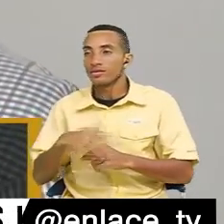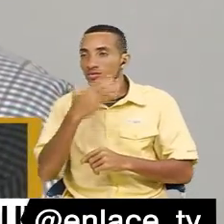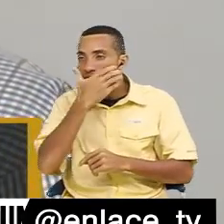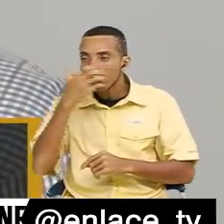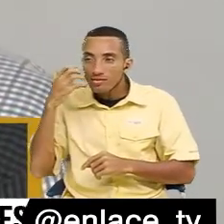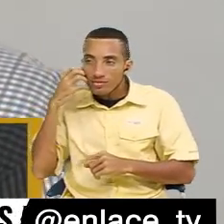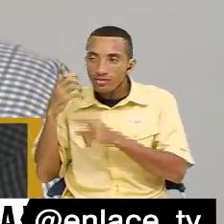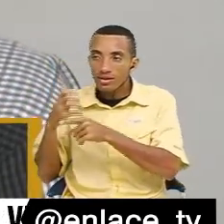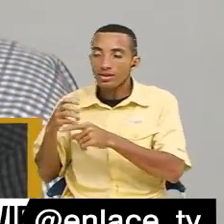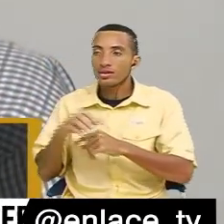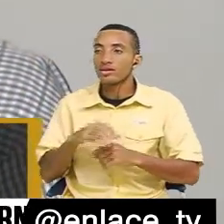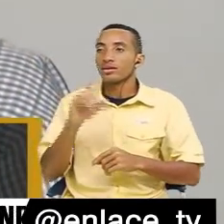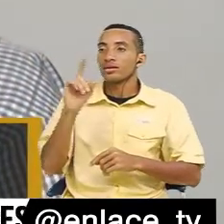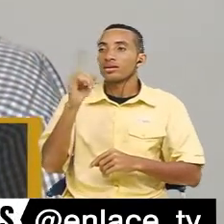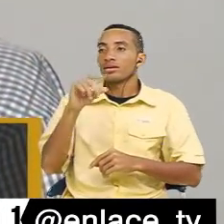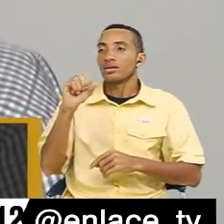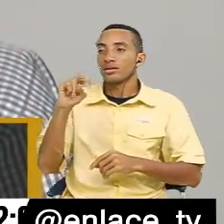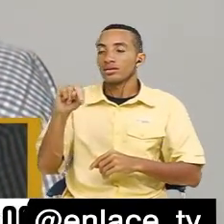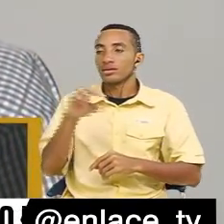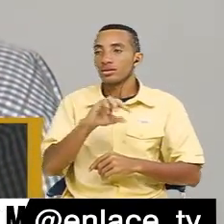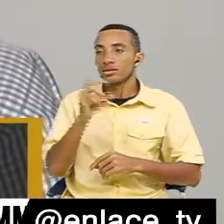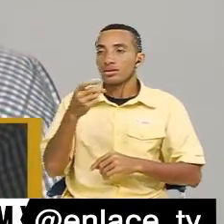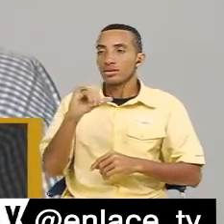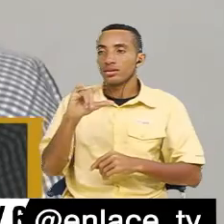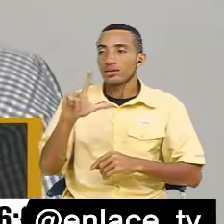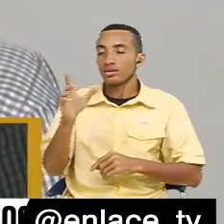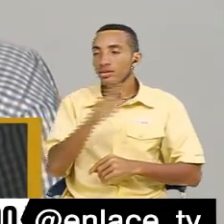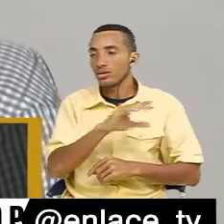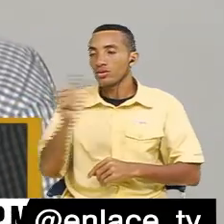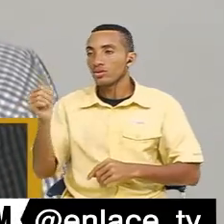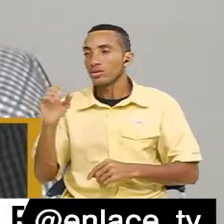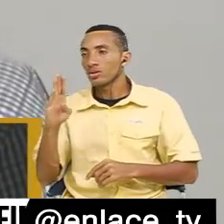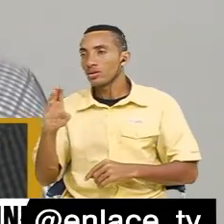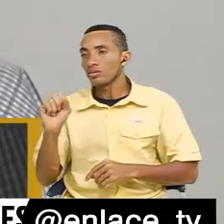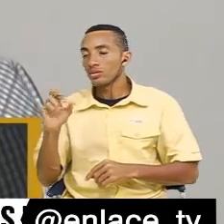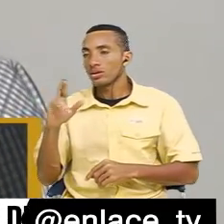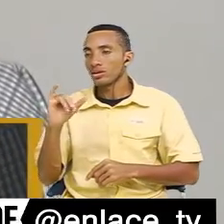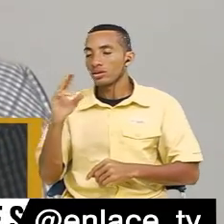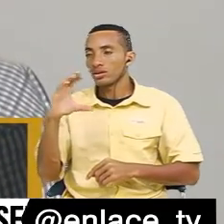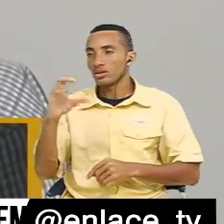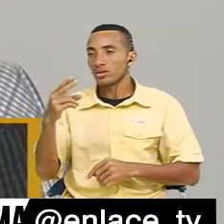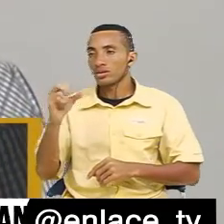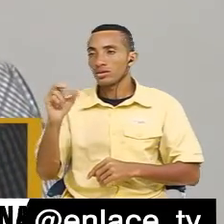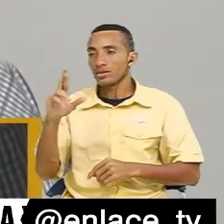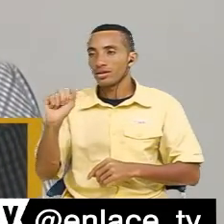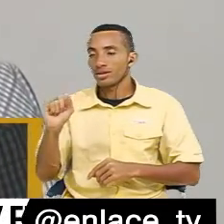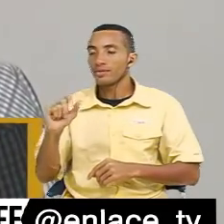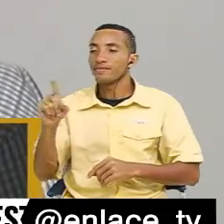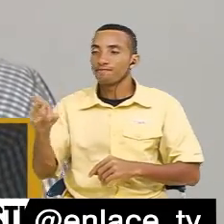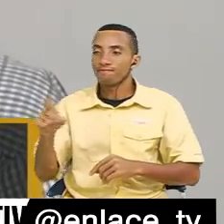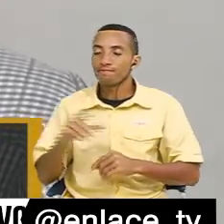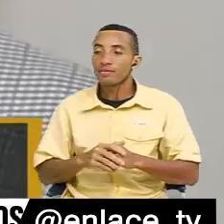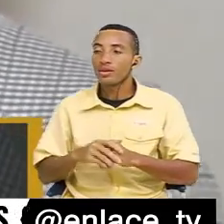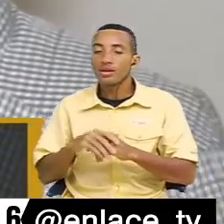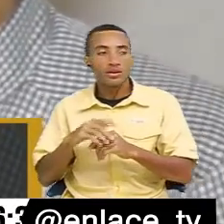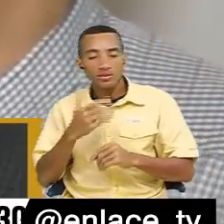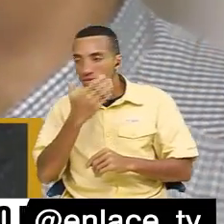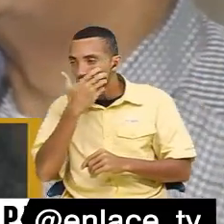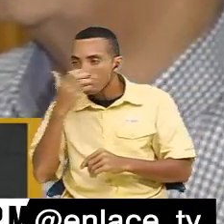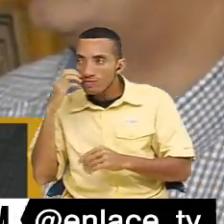En Barichara, en el plan de Santos, y él desarrolló el paramilitarismo en esa región. Es el pronunciamiento